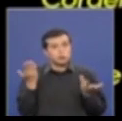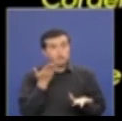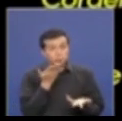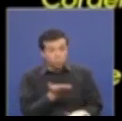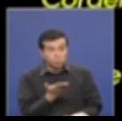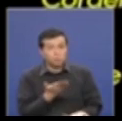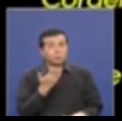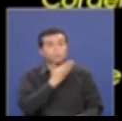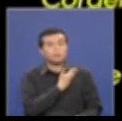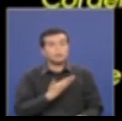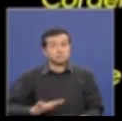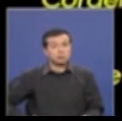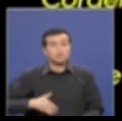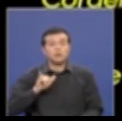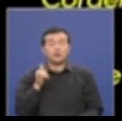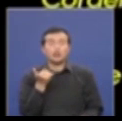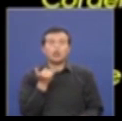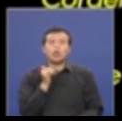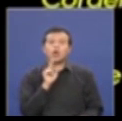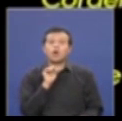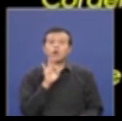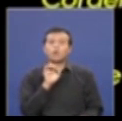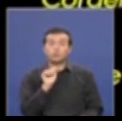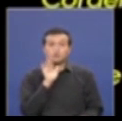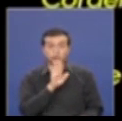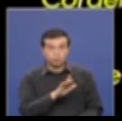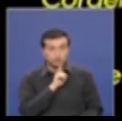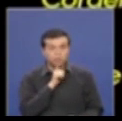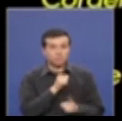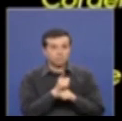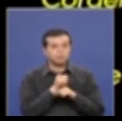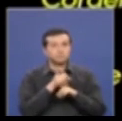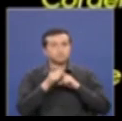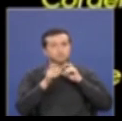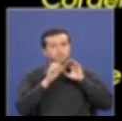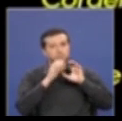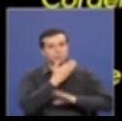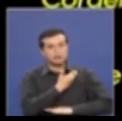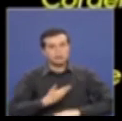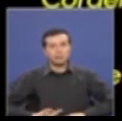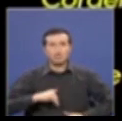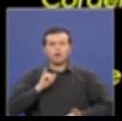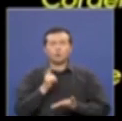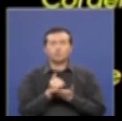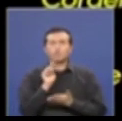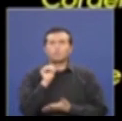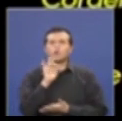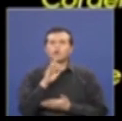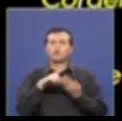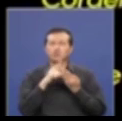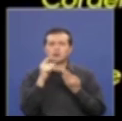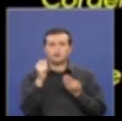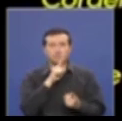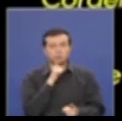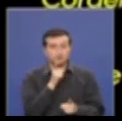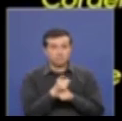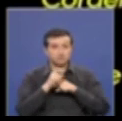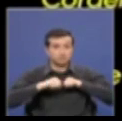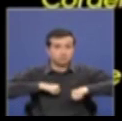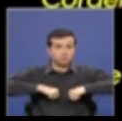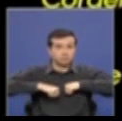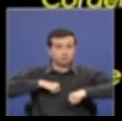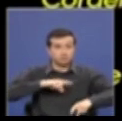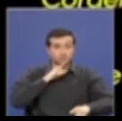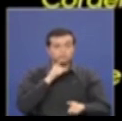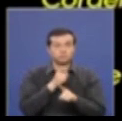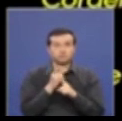ofreciendo una presencia de un municipal. Hablamos de gobernador, hablamos de presión monetaria. Le hice una gestión con Pedro Gómez